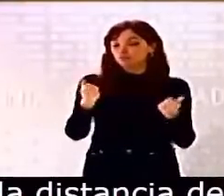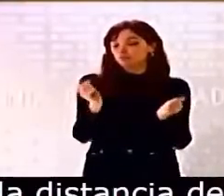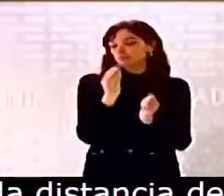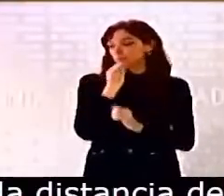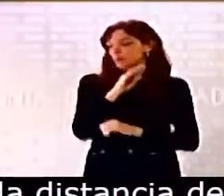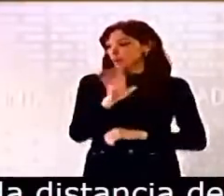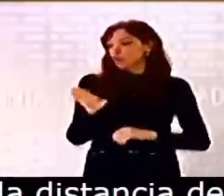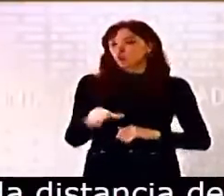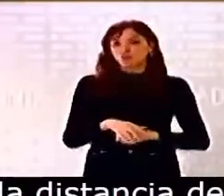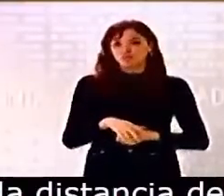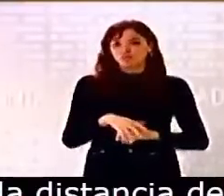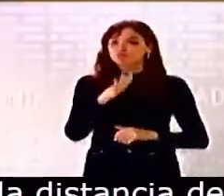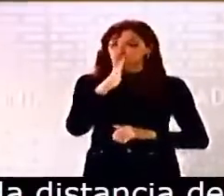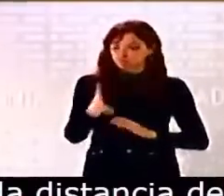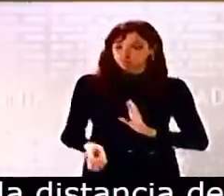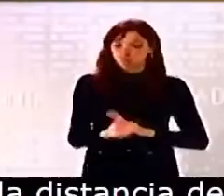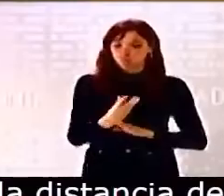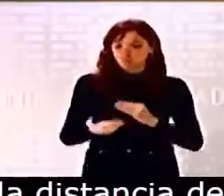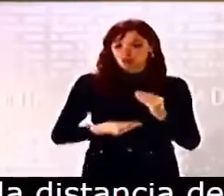Para eso lo hacemos.